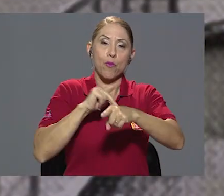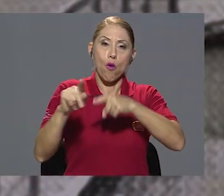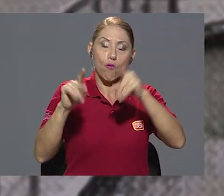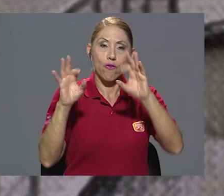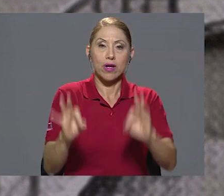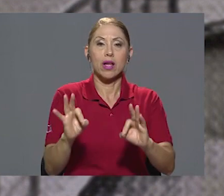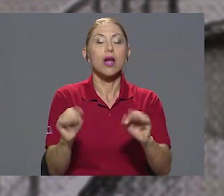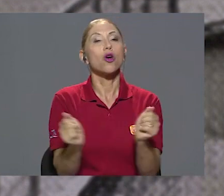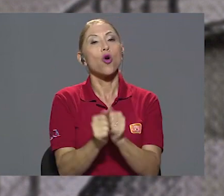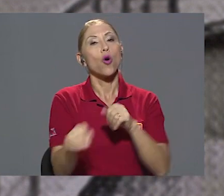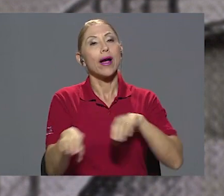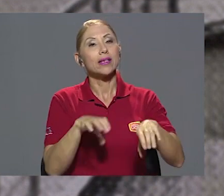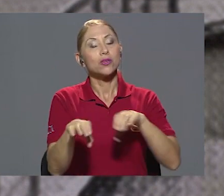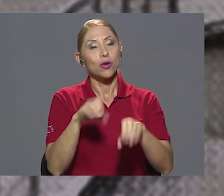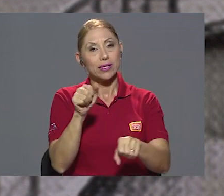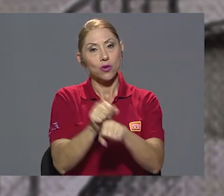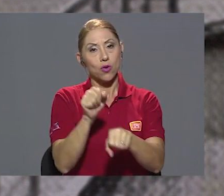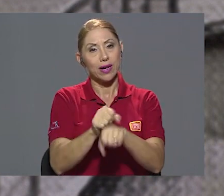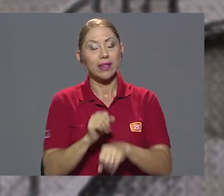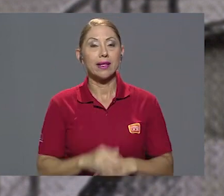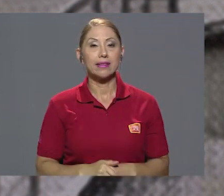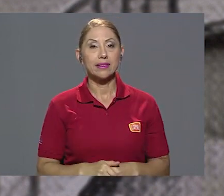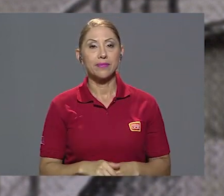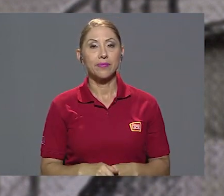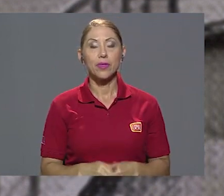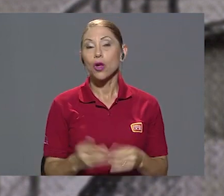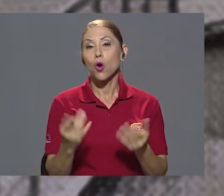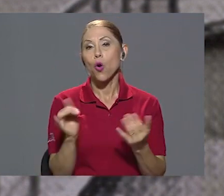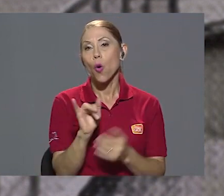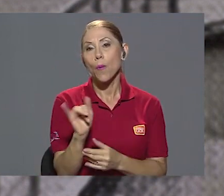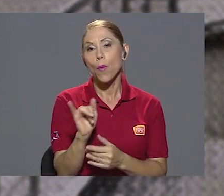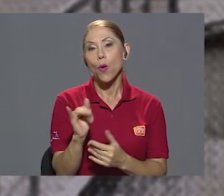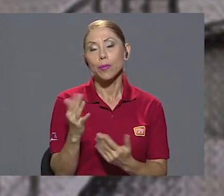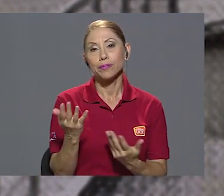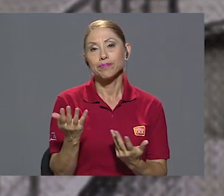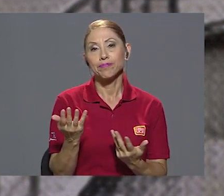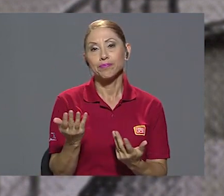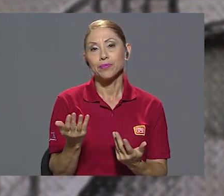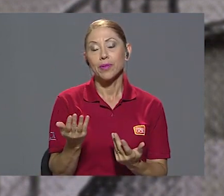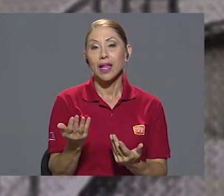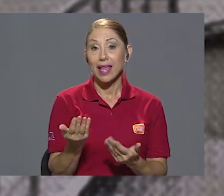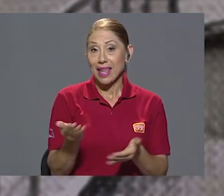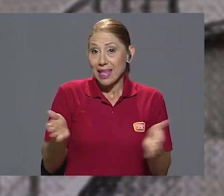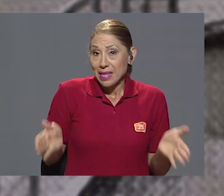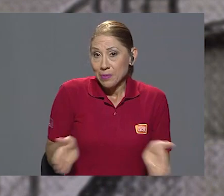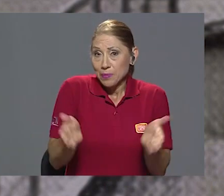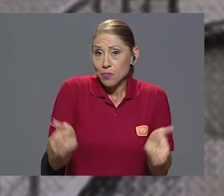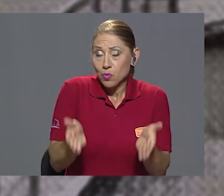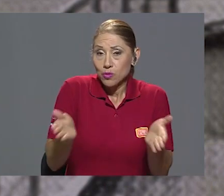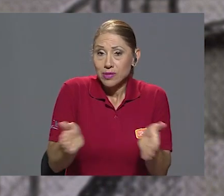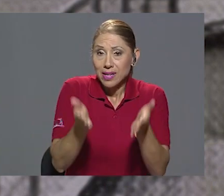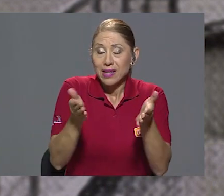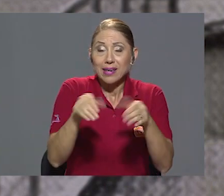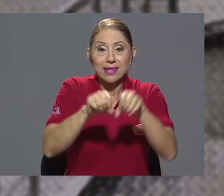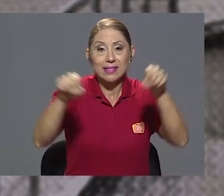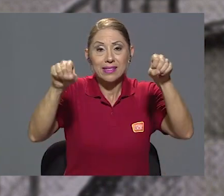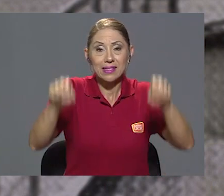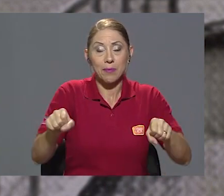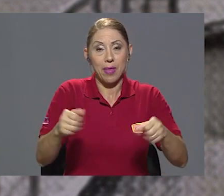acciones concretas, como impulsar de nueva manera, ¿verdad?, el sistema